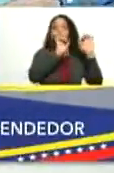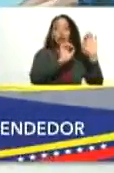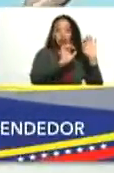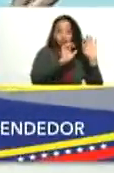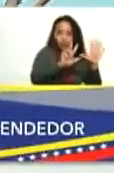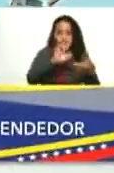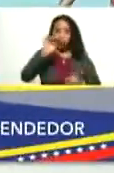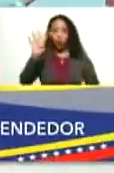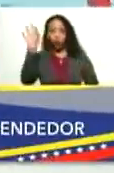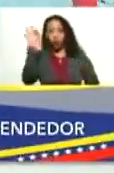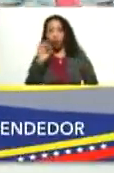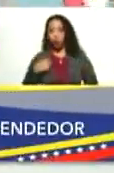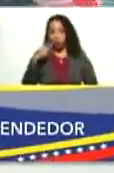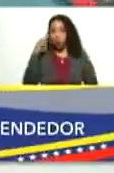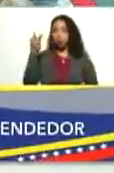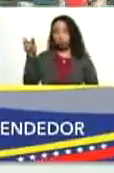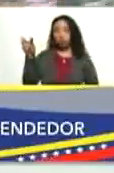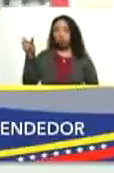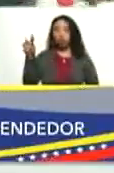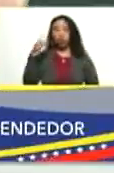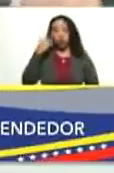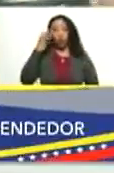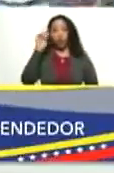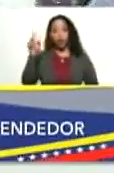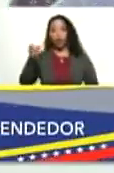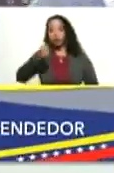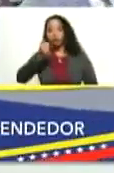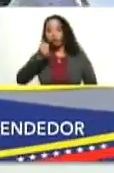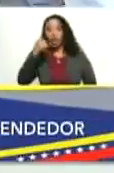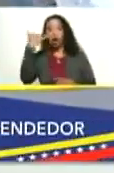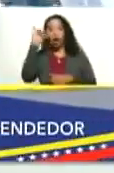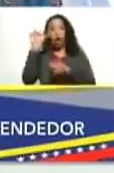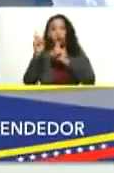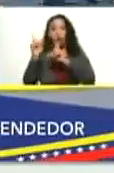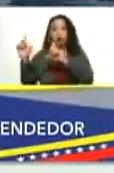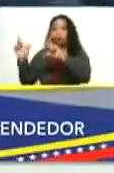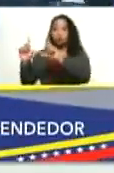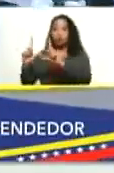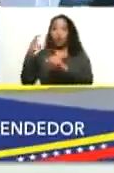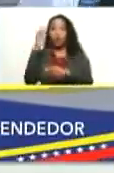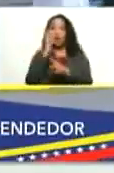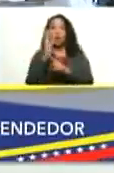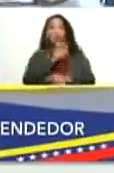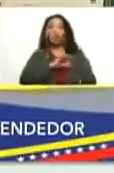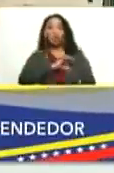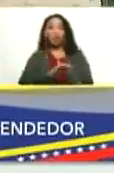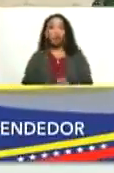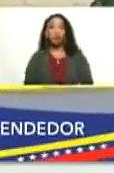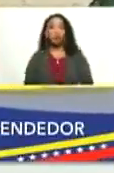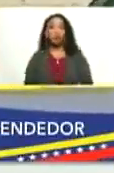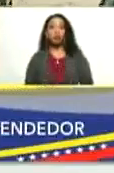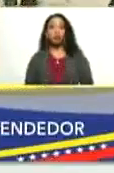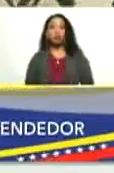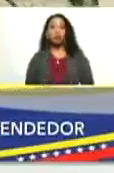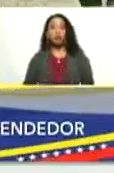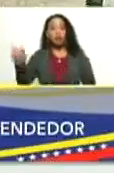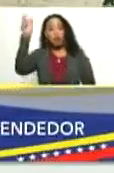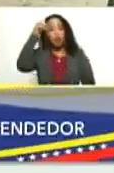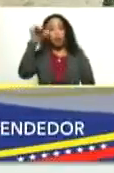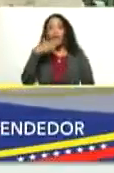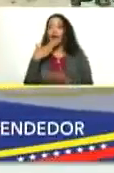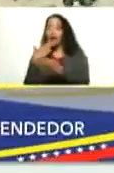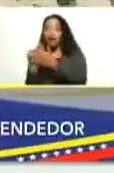84%. Y es lo que yo veía, porque yo veía los reportajes que hacían las televisoras y también en las redes sociales, el pueblo muy